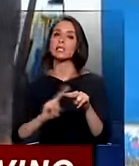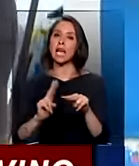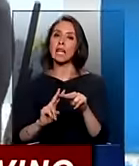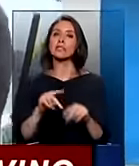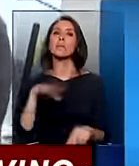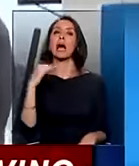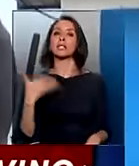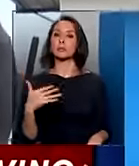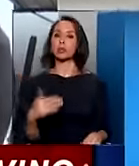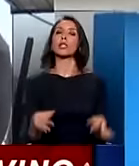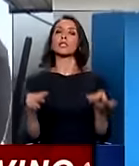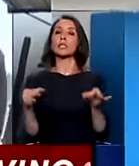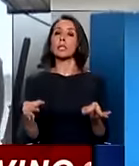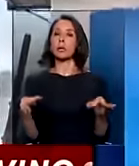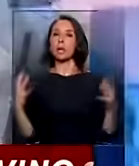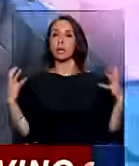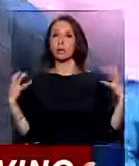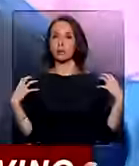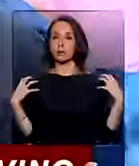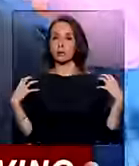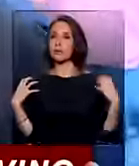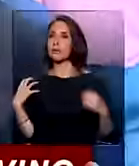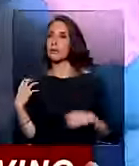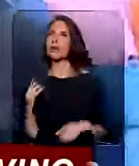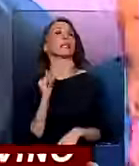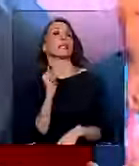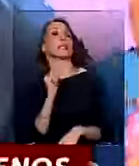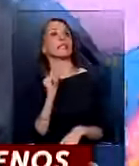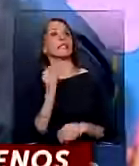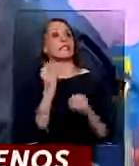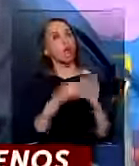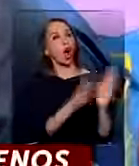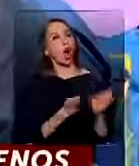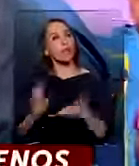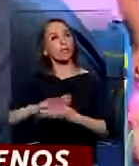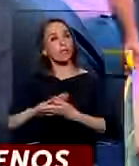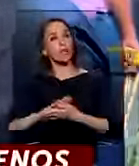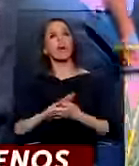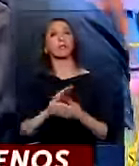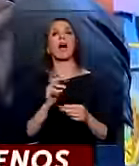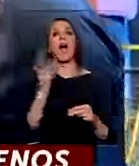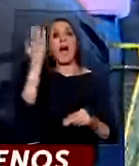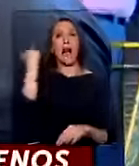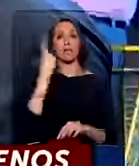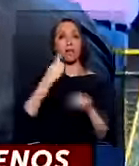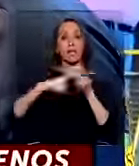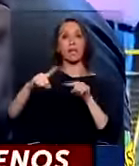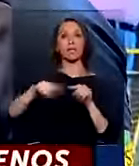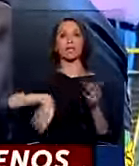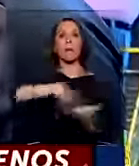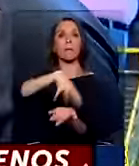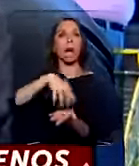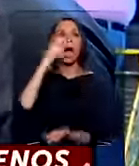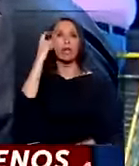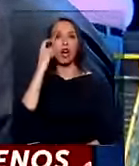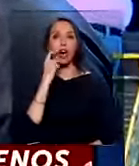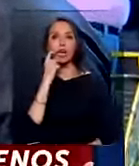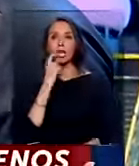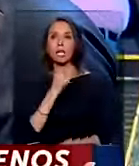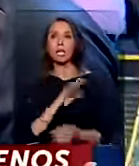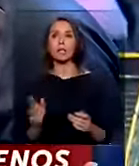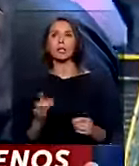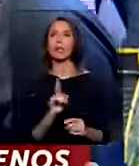realce, seguridad y responsabilidad. Sí, pero tiene que ser bien organizado, porque una vez organizaron una en el Parque O'Higgins y